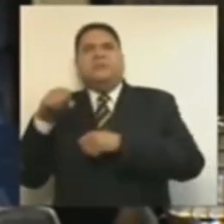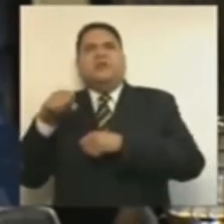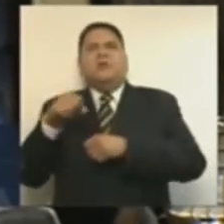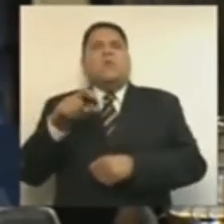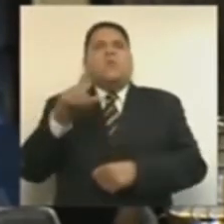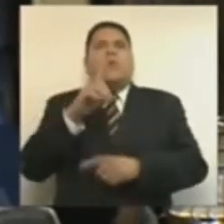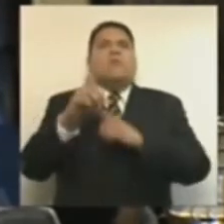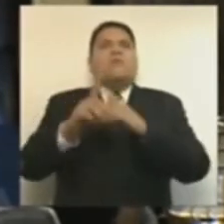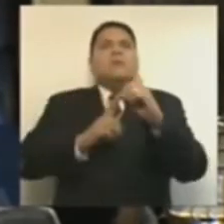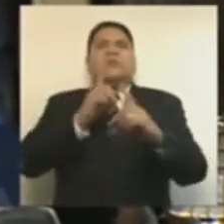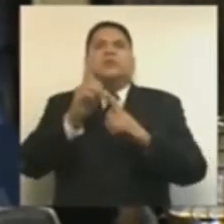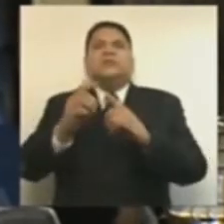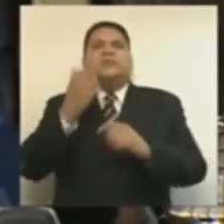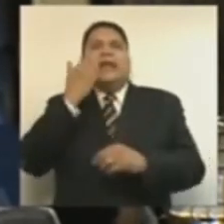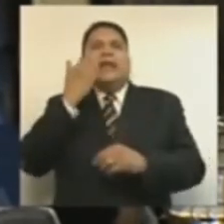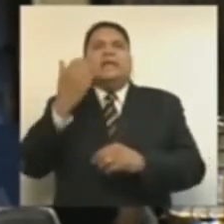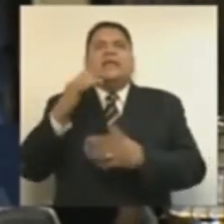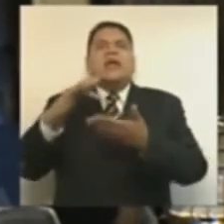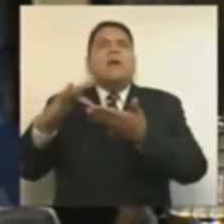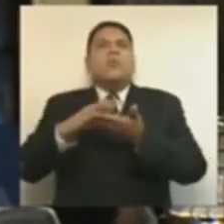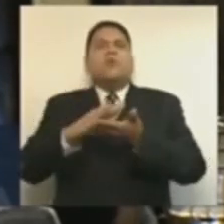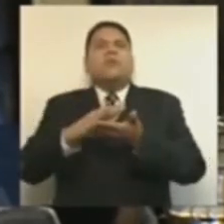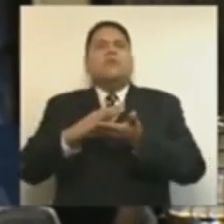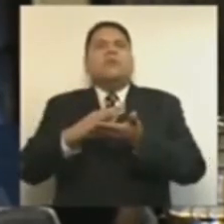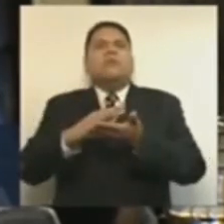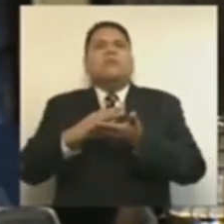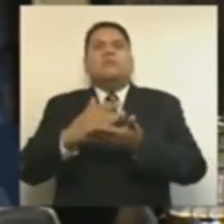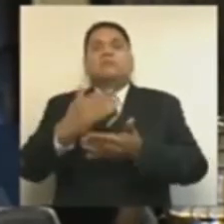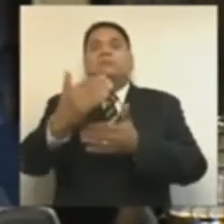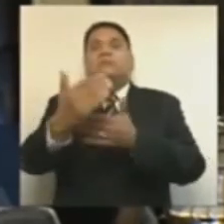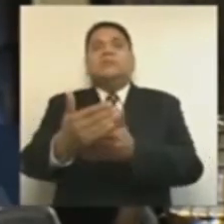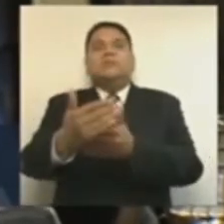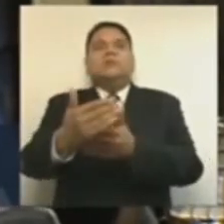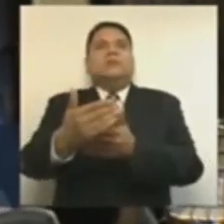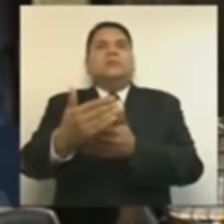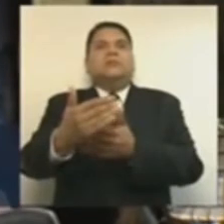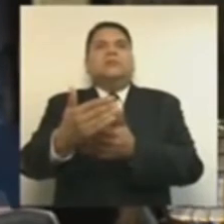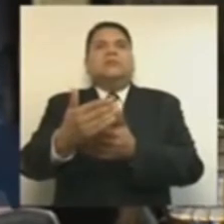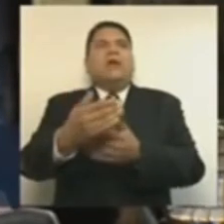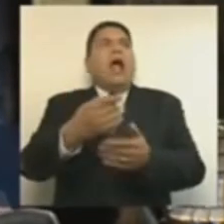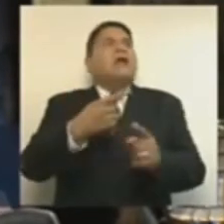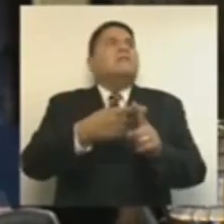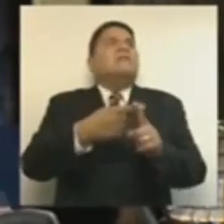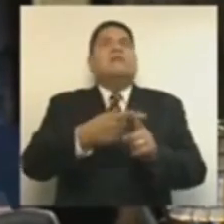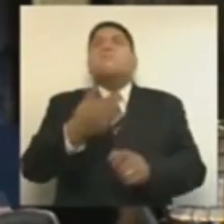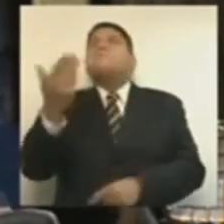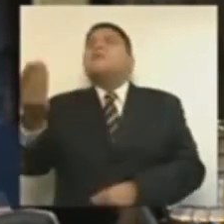un deportista que necesita un apoyo, ¿a dónde va a ir a pedir apoyo? ¿Hacienda?